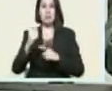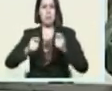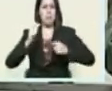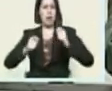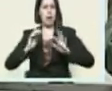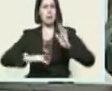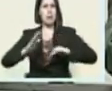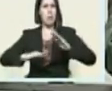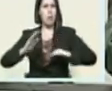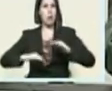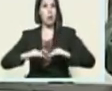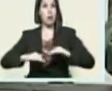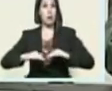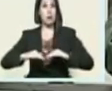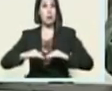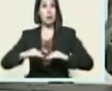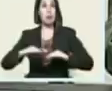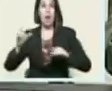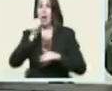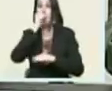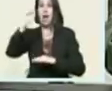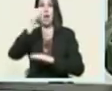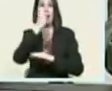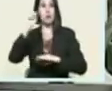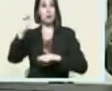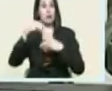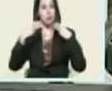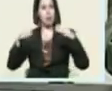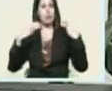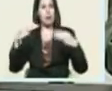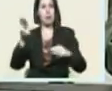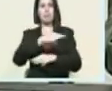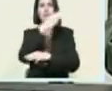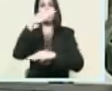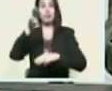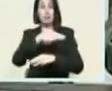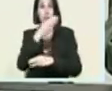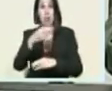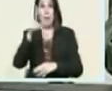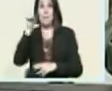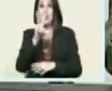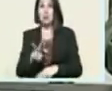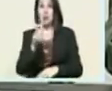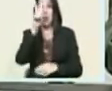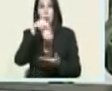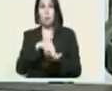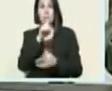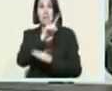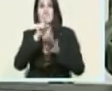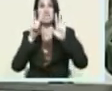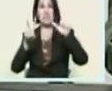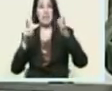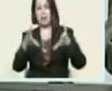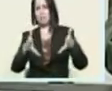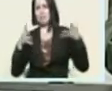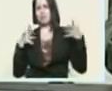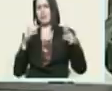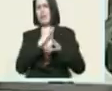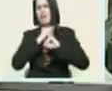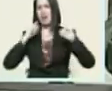suene el tambor, a que suene el canto popular de que Venezuela 2017 termina en